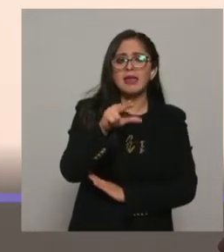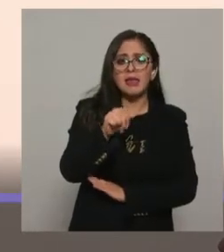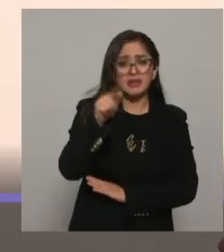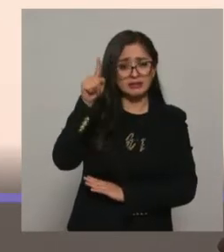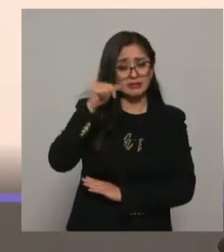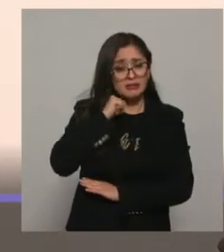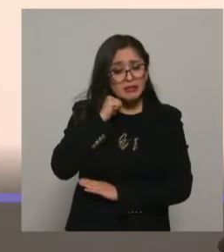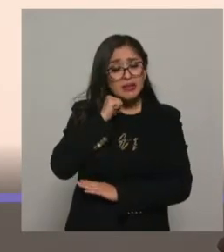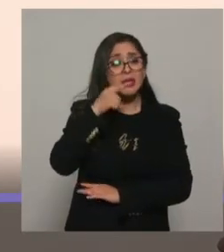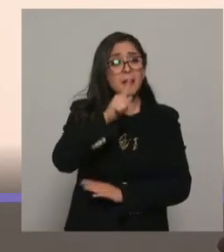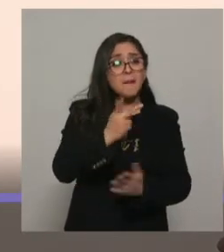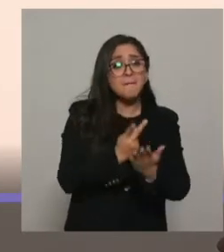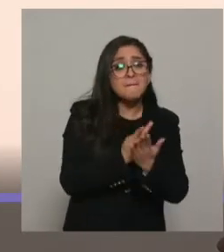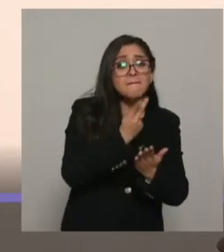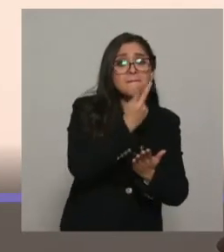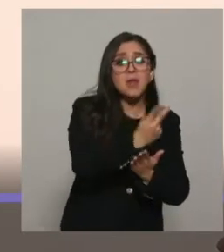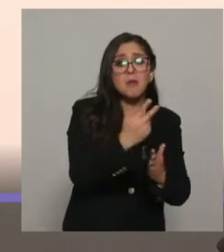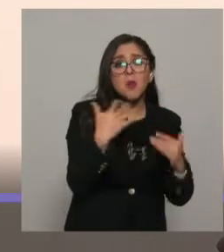la mejor Catrina.